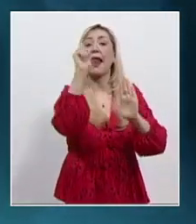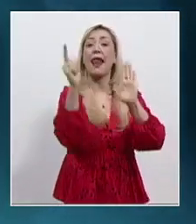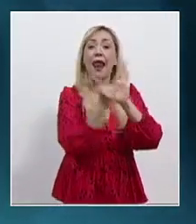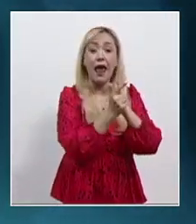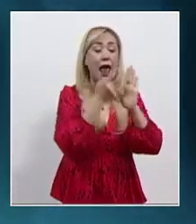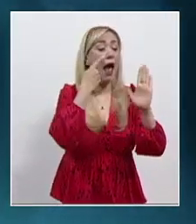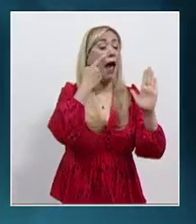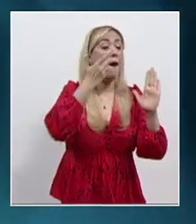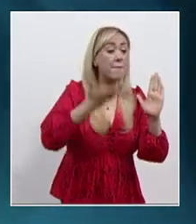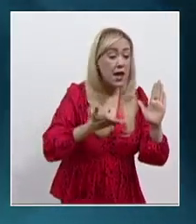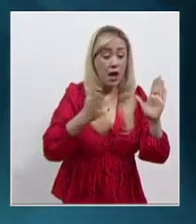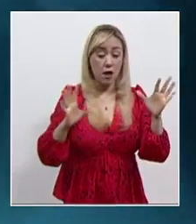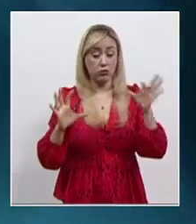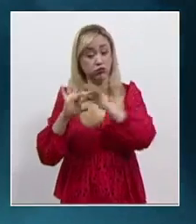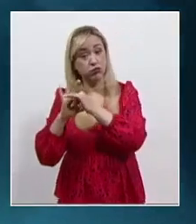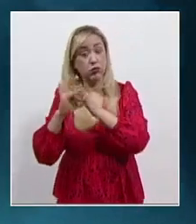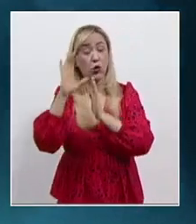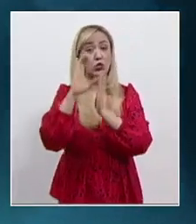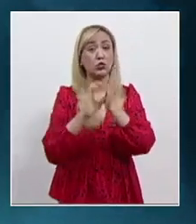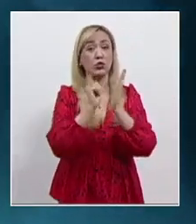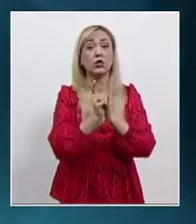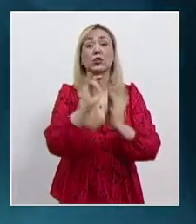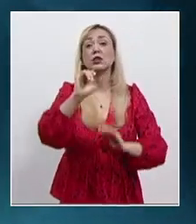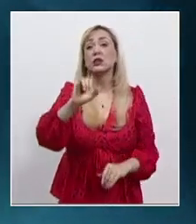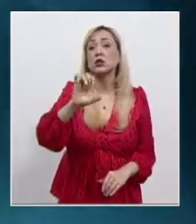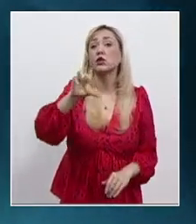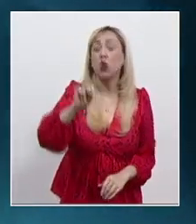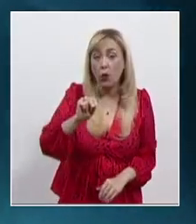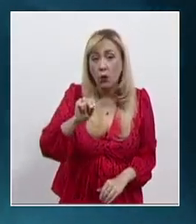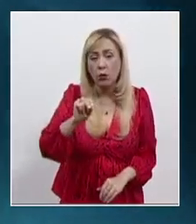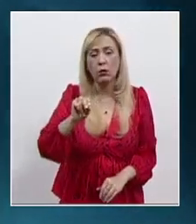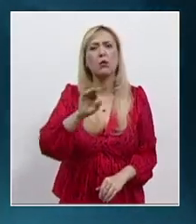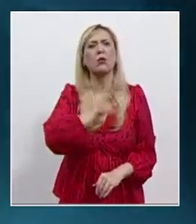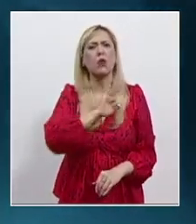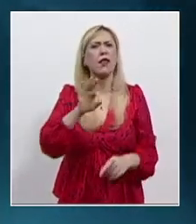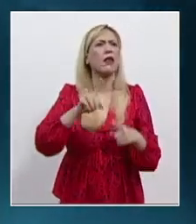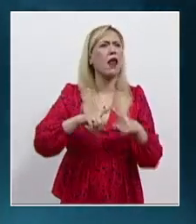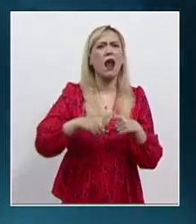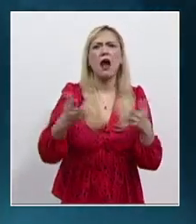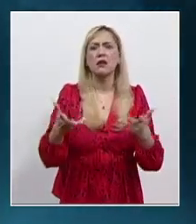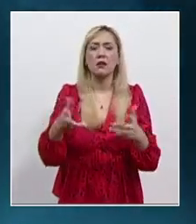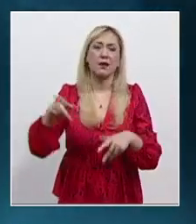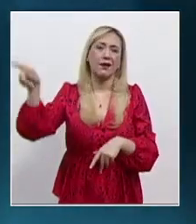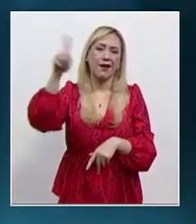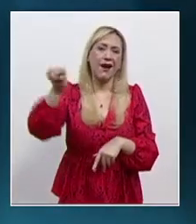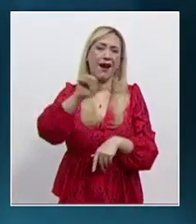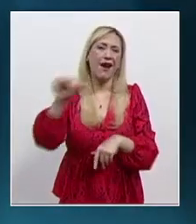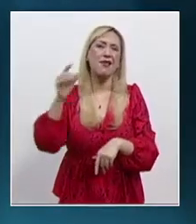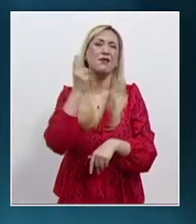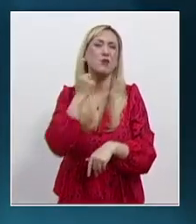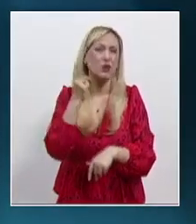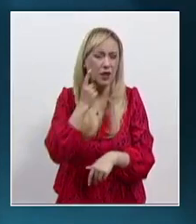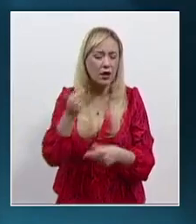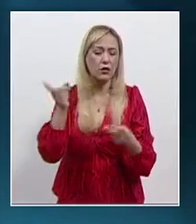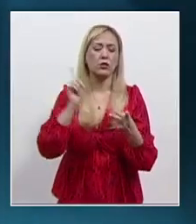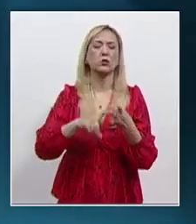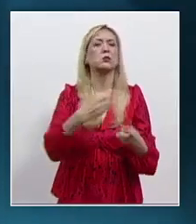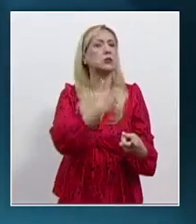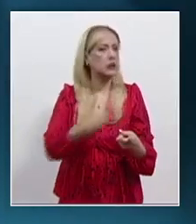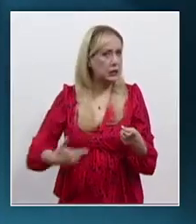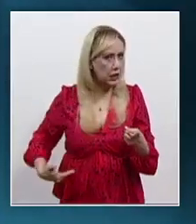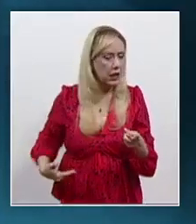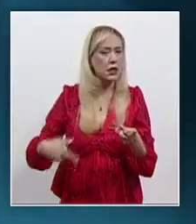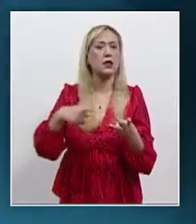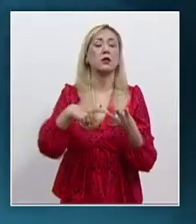Constitución. Este medio de control constitucional puede ser promovido por las minorías parlamentarias, el Ejecutivo Federal, los partidos políticos